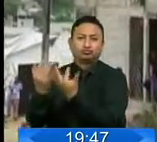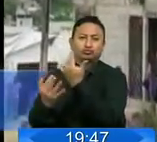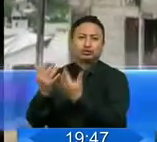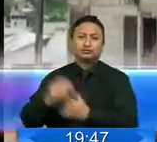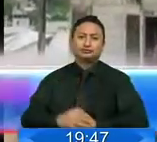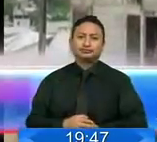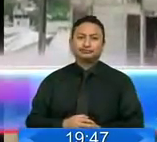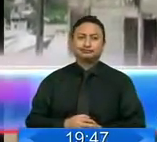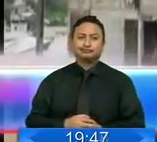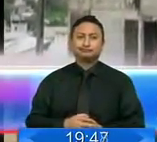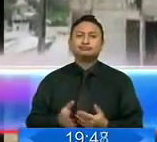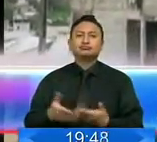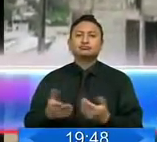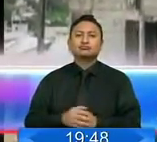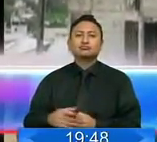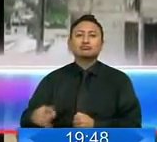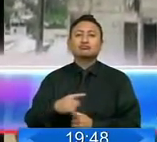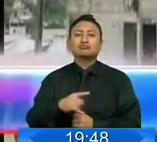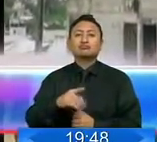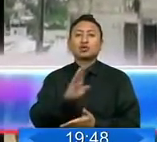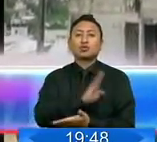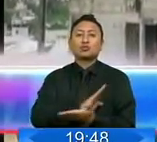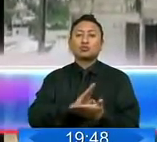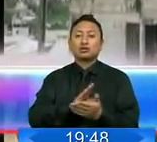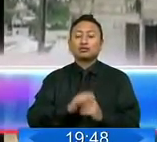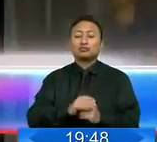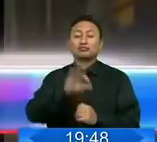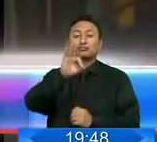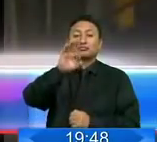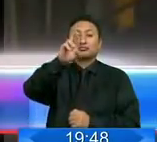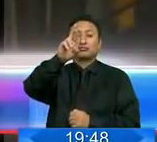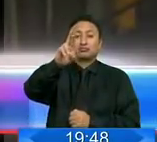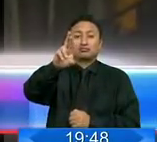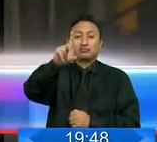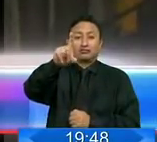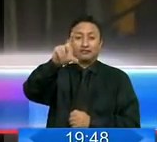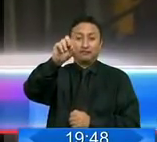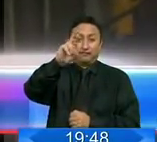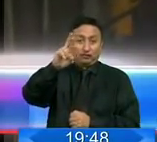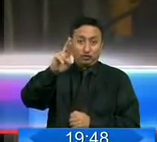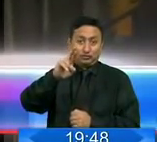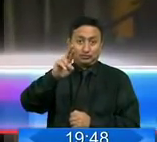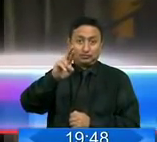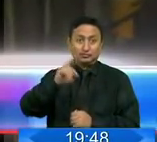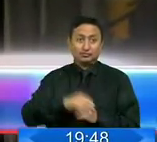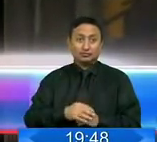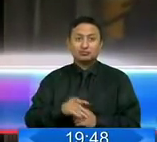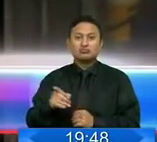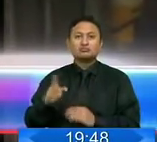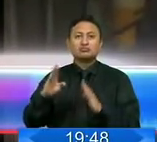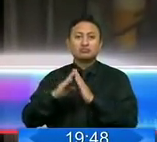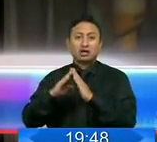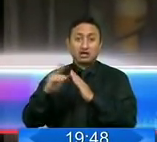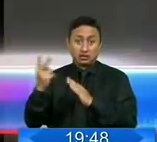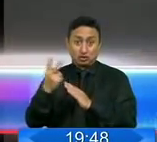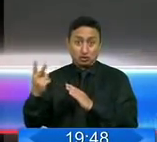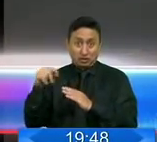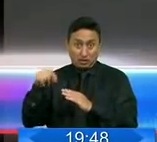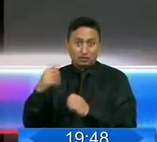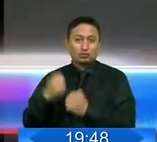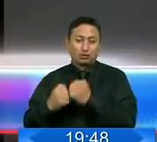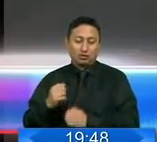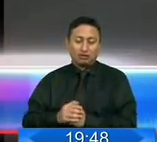El hecho se registró en el bloque 6 de Flor de Bastión, al noroeste de Guayaquil, en la vivienda que habitaba la pareja. Según